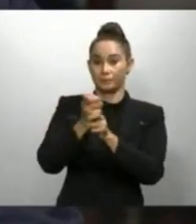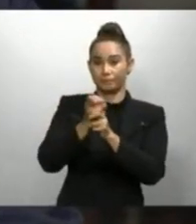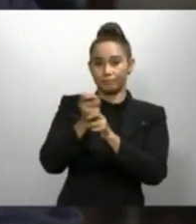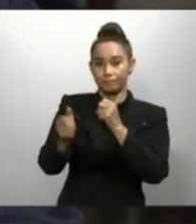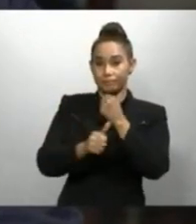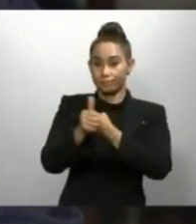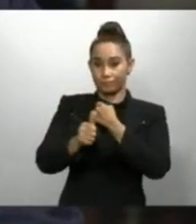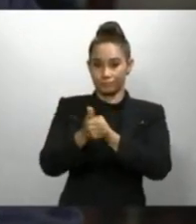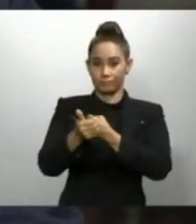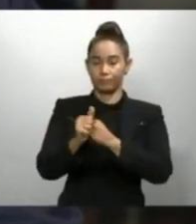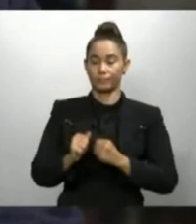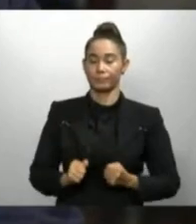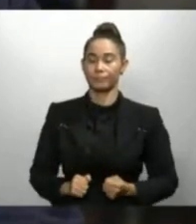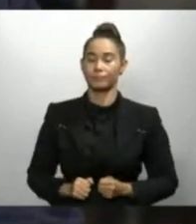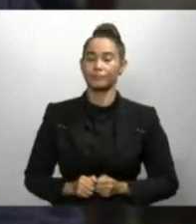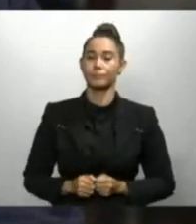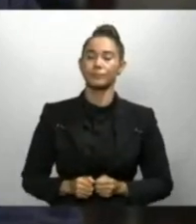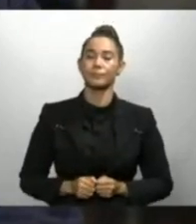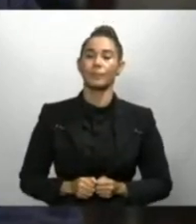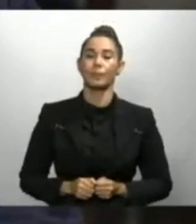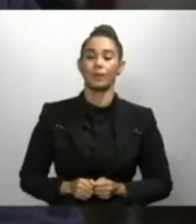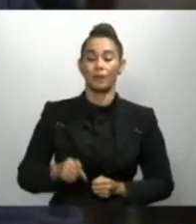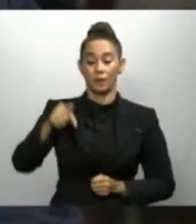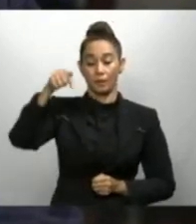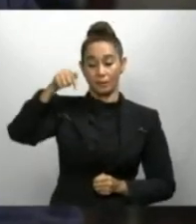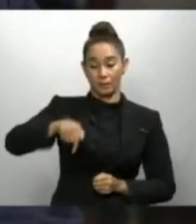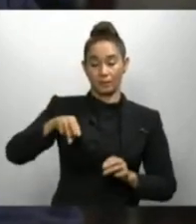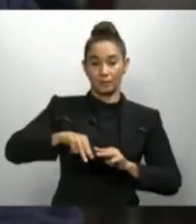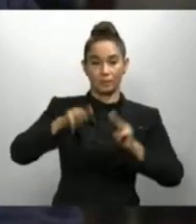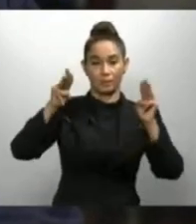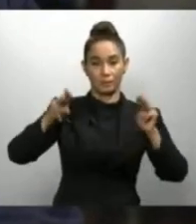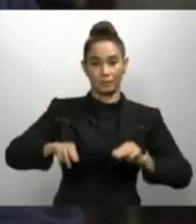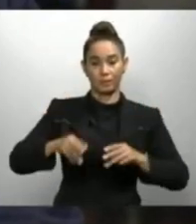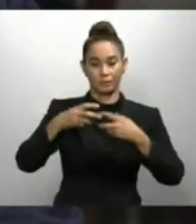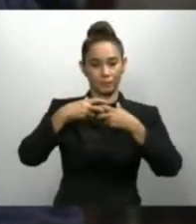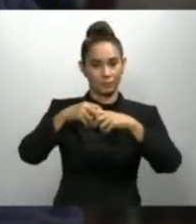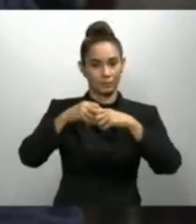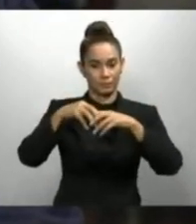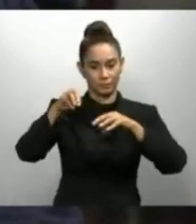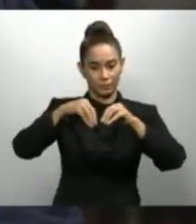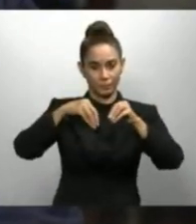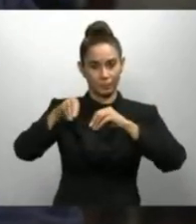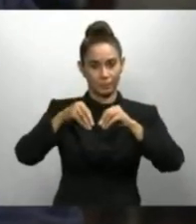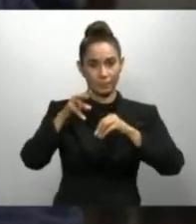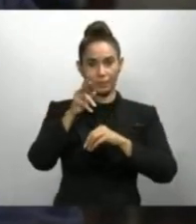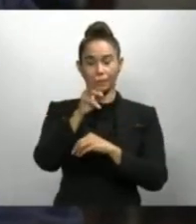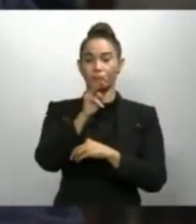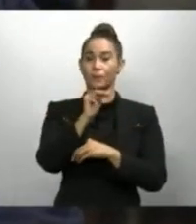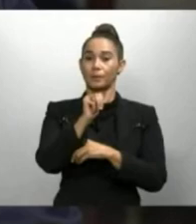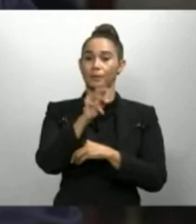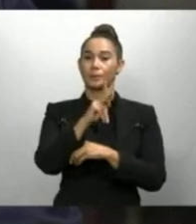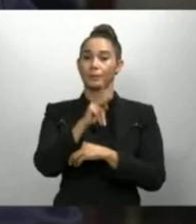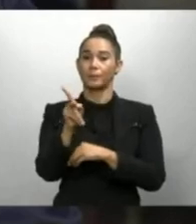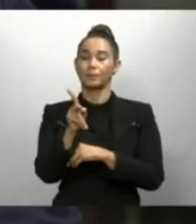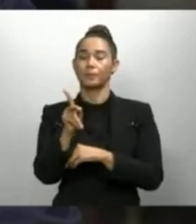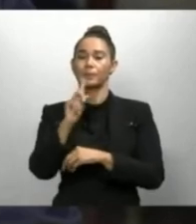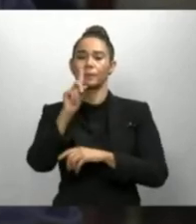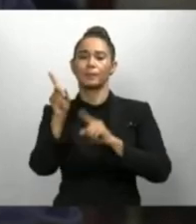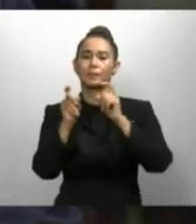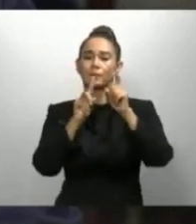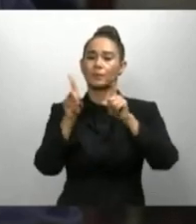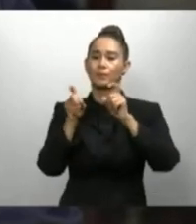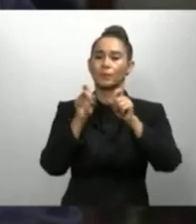igual, desde el Ministerio de Industria, Comercio y MIPYME, hemos concluido con el proceso de encuesta